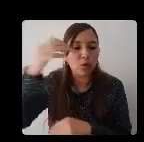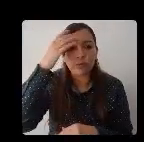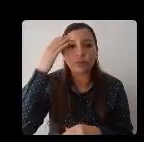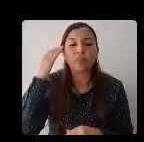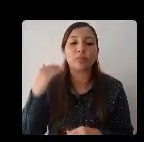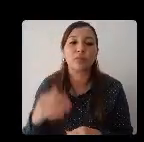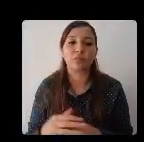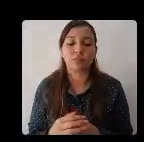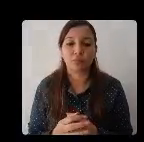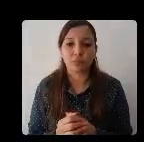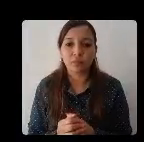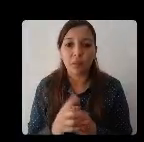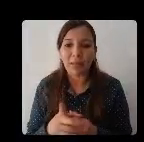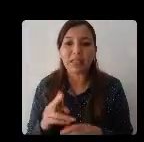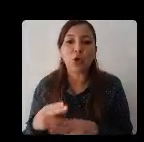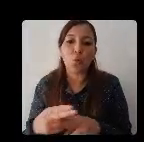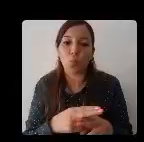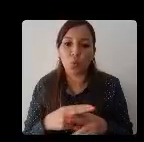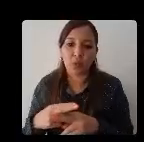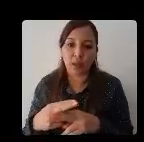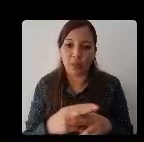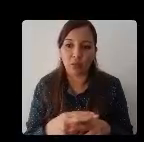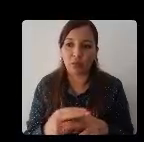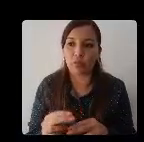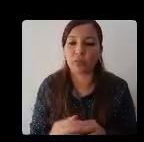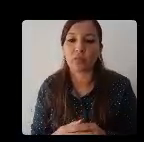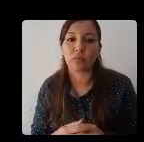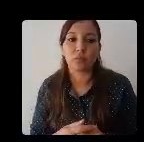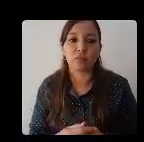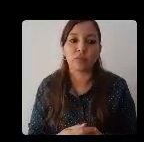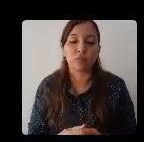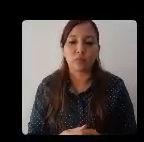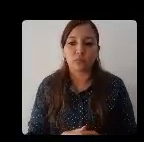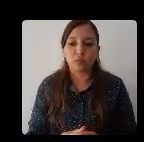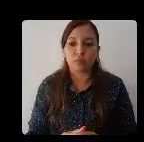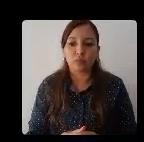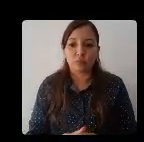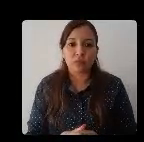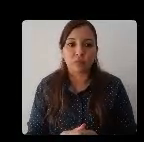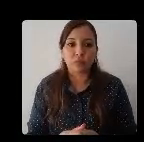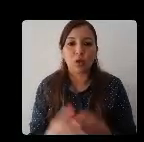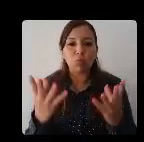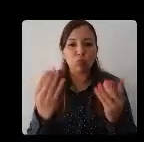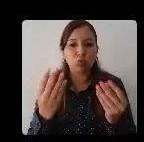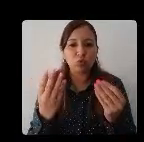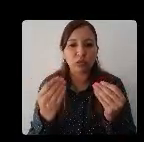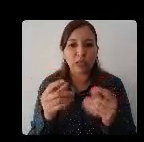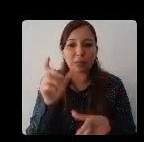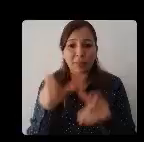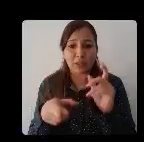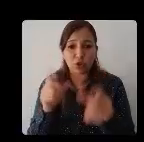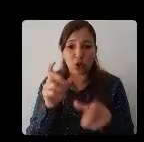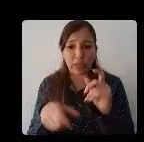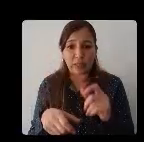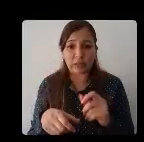quería conocer antes para venir a vivir acá, para estar más tranquilo, librado de esta enfermedad que tenemos. No, le estás